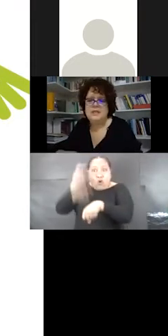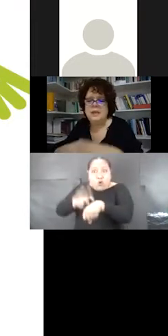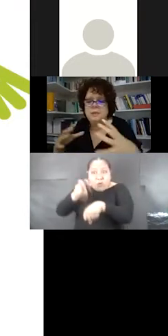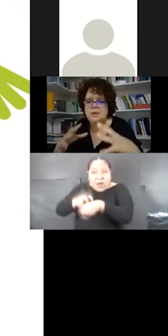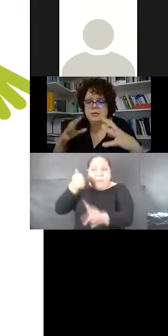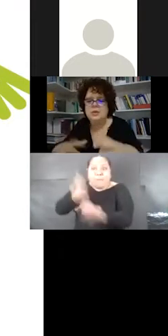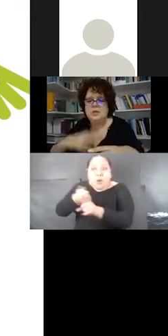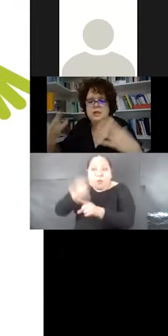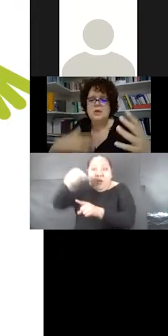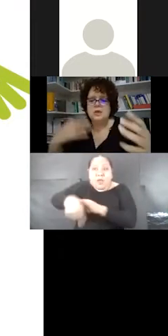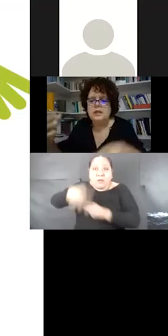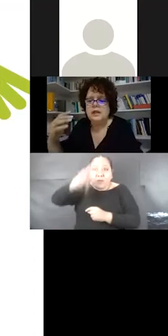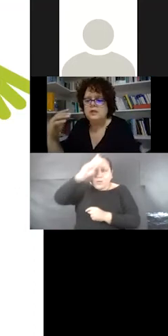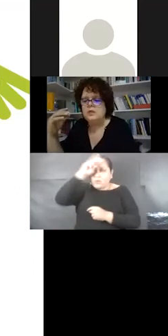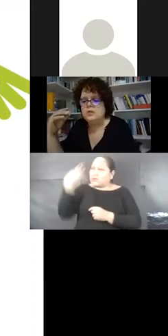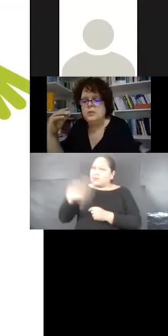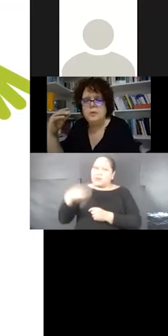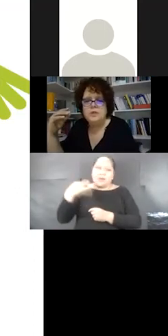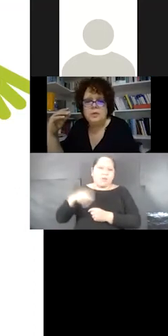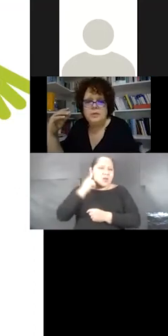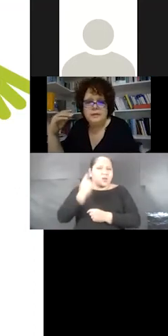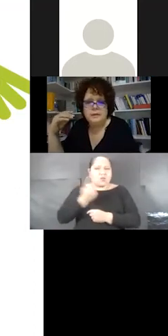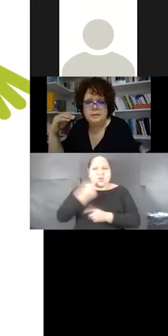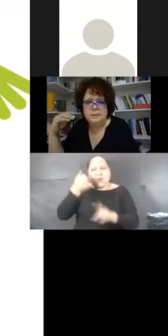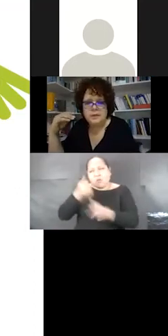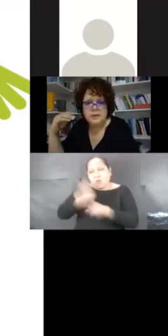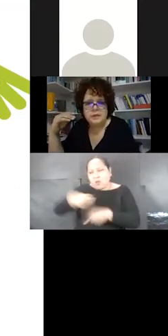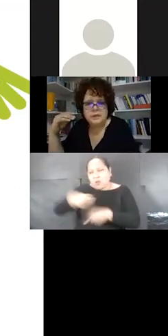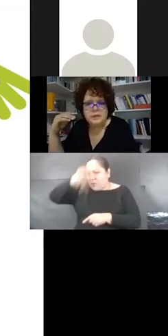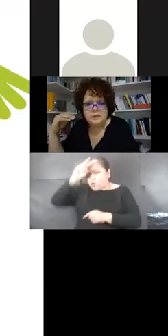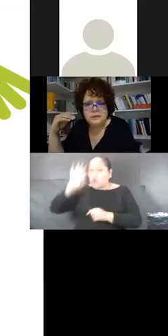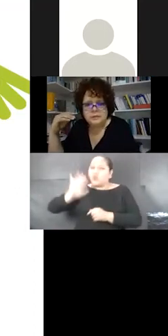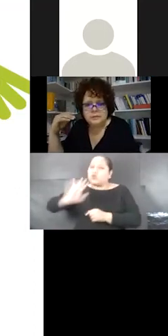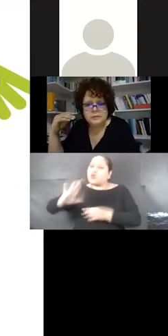sea que siempre los sordos han ido generando su propio idioma, ¿no?